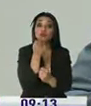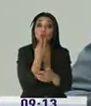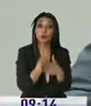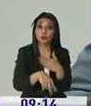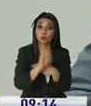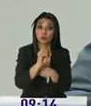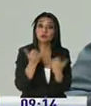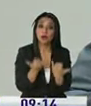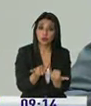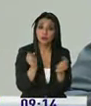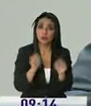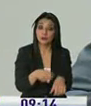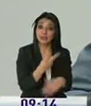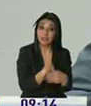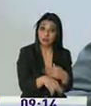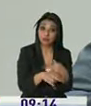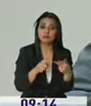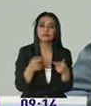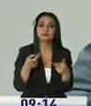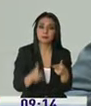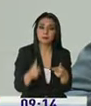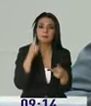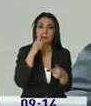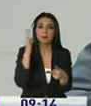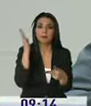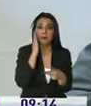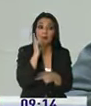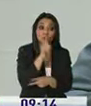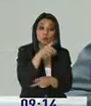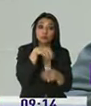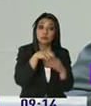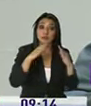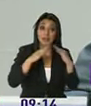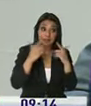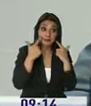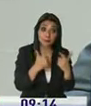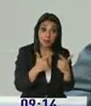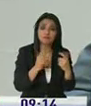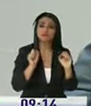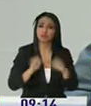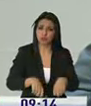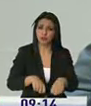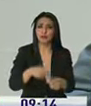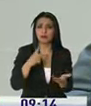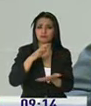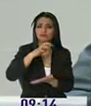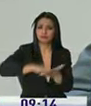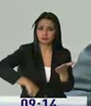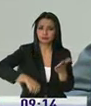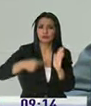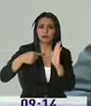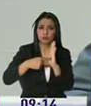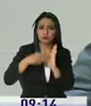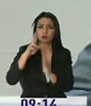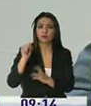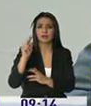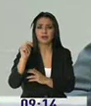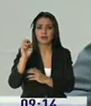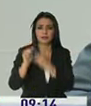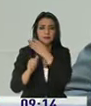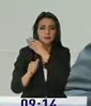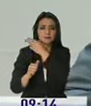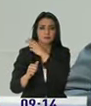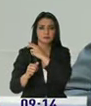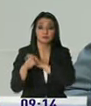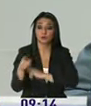se puede incorporar a los padres, madre o padre, que dependan del contribuyente, siempre y cuando no reciban ingreso gravado o si